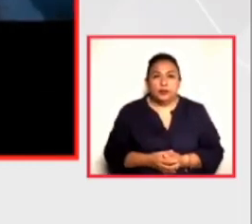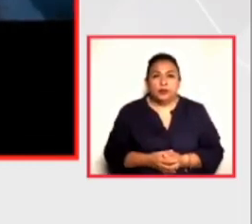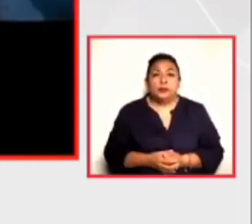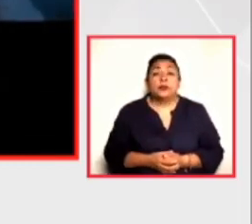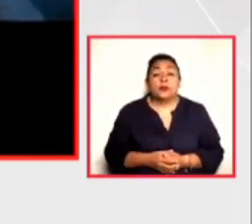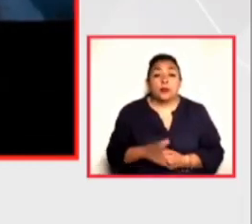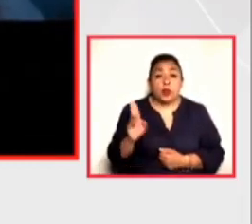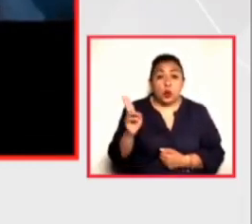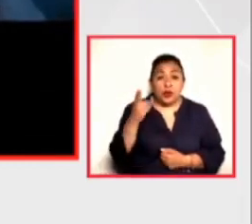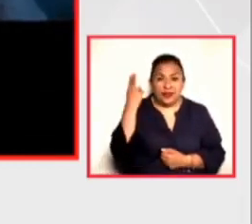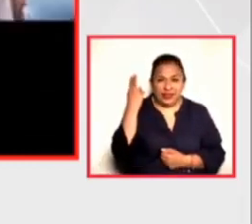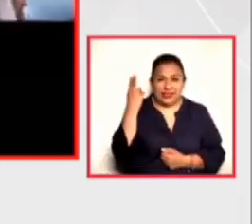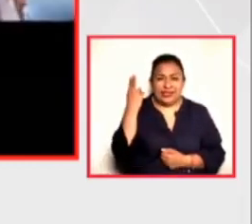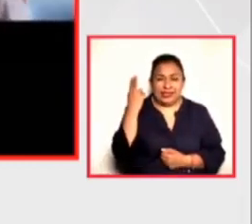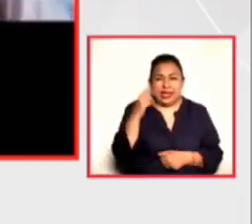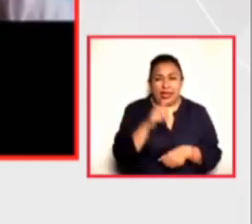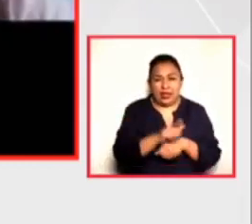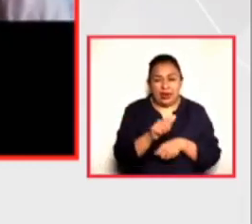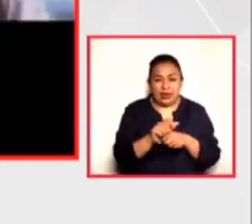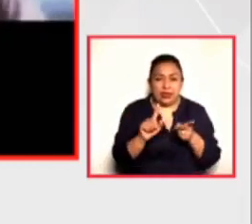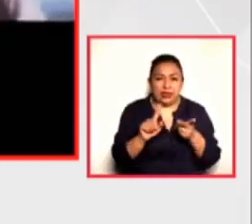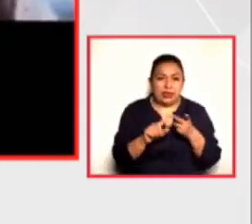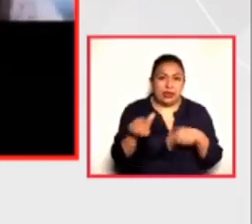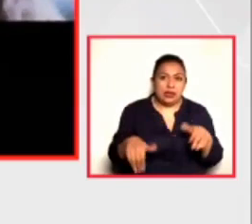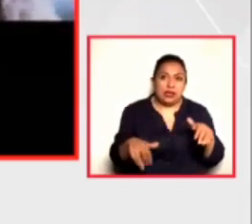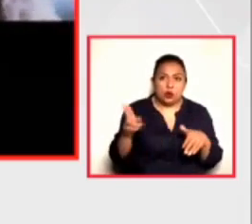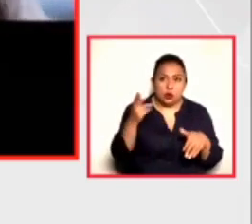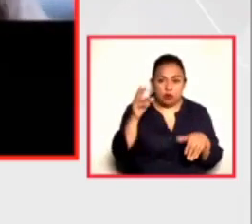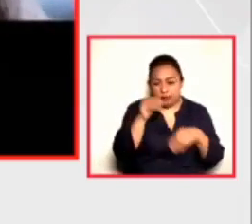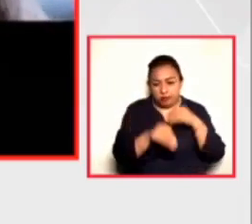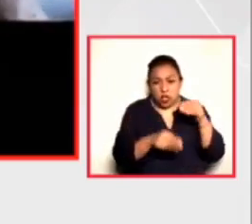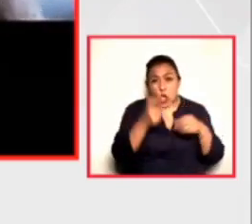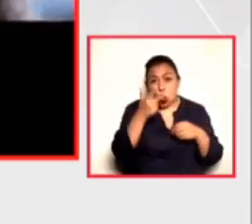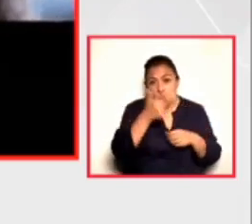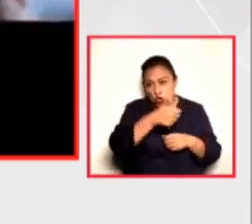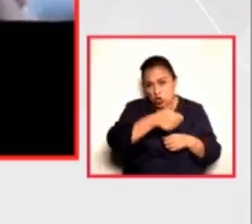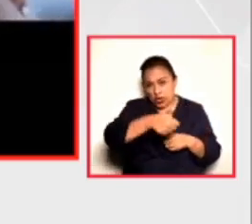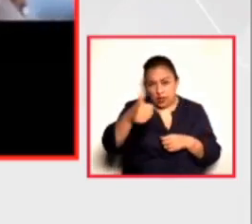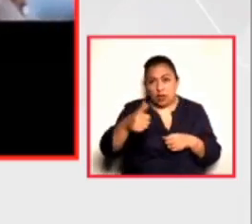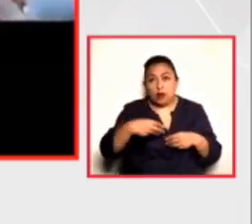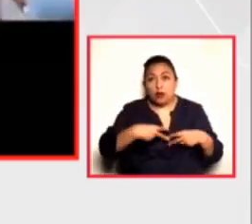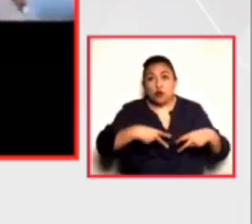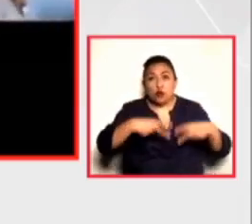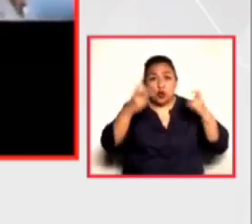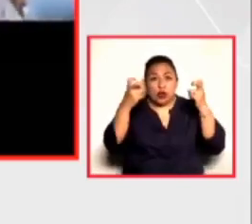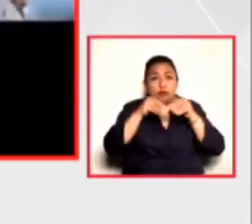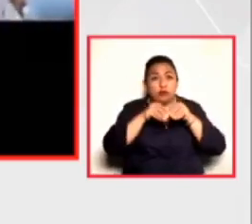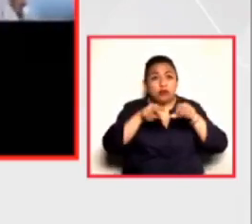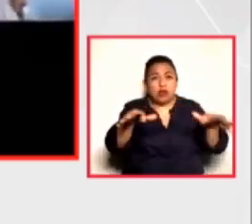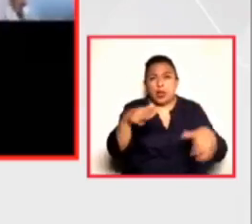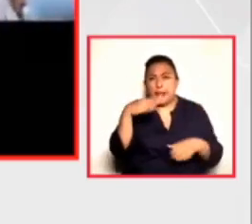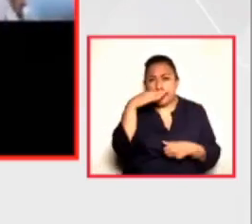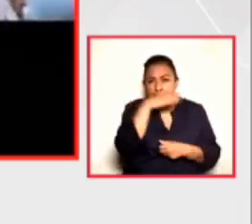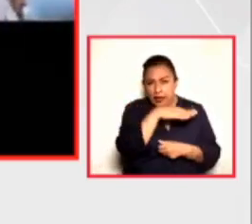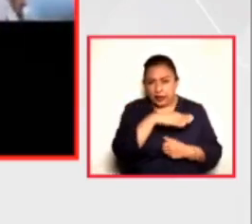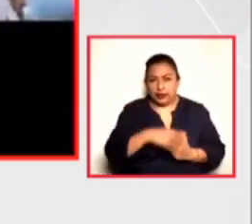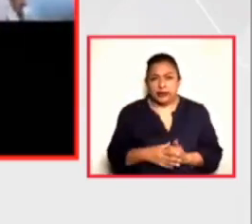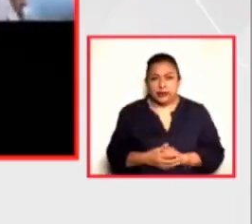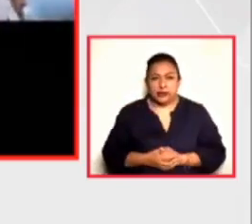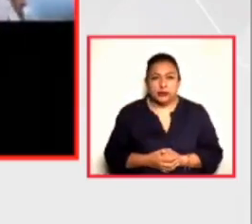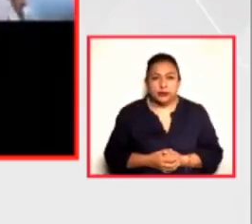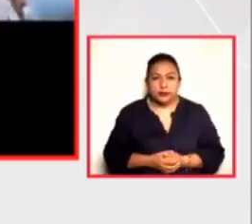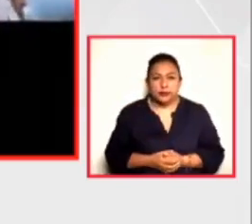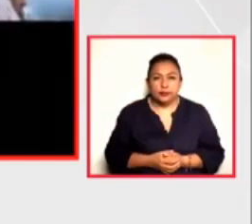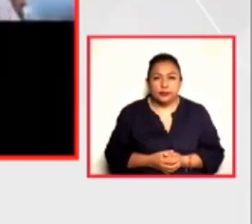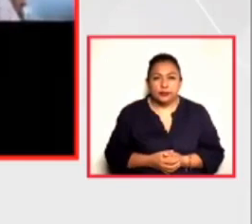de Buenos Aires y Teatro UNAM montaron 8 obras cada una y se transmitirán de forma gratuita. En la secundaria. Y